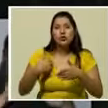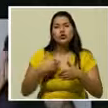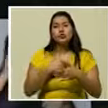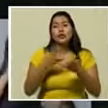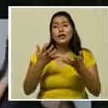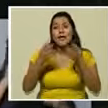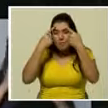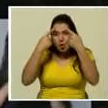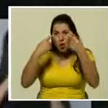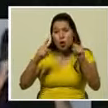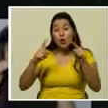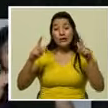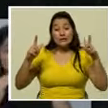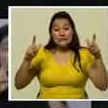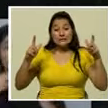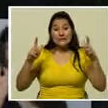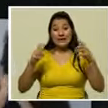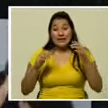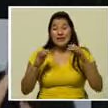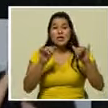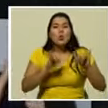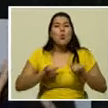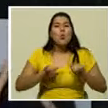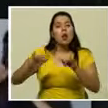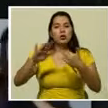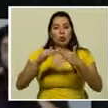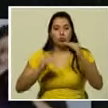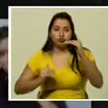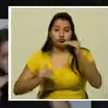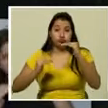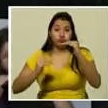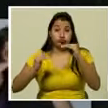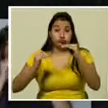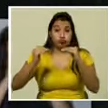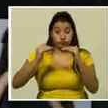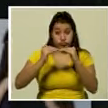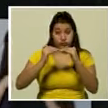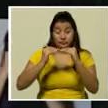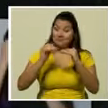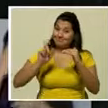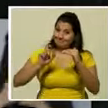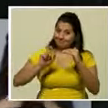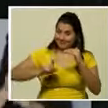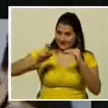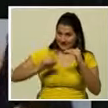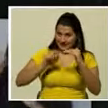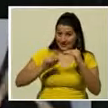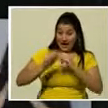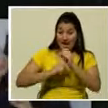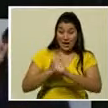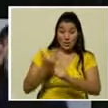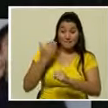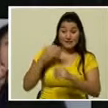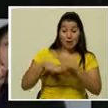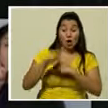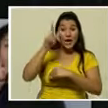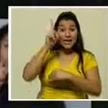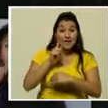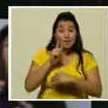las brechas territoriales y de género, y es positivo decir que el año pasado en lugares como Limón con